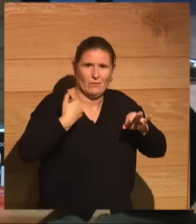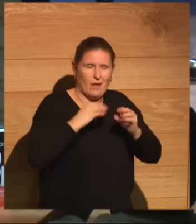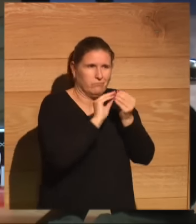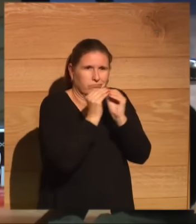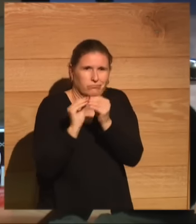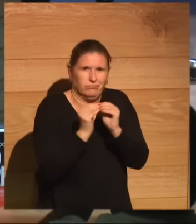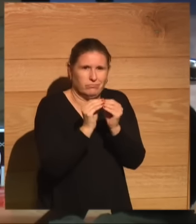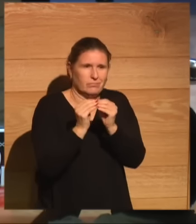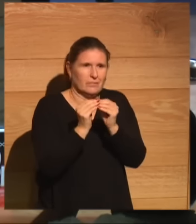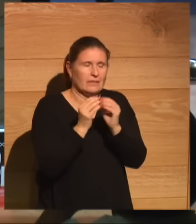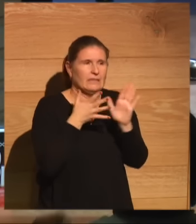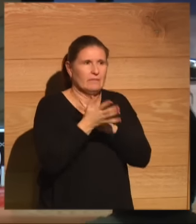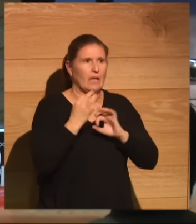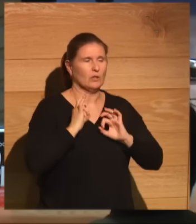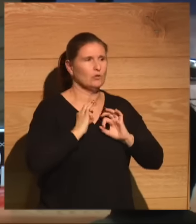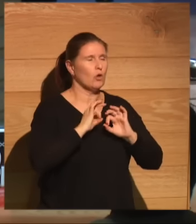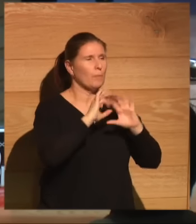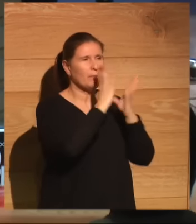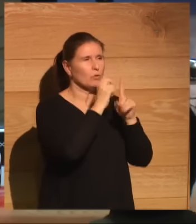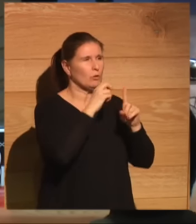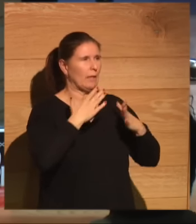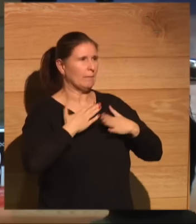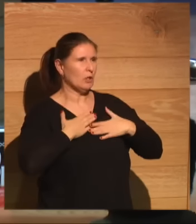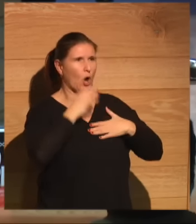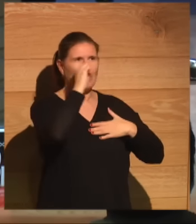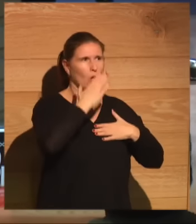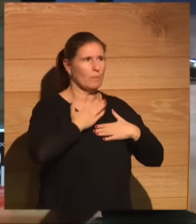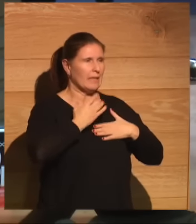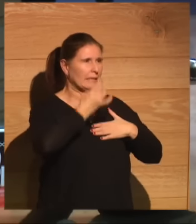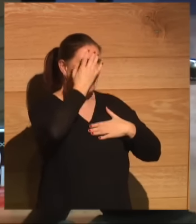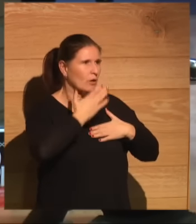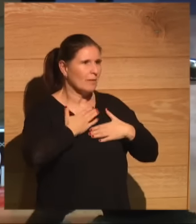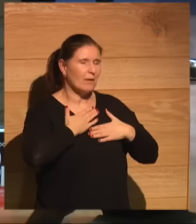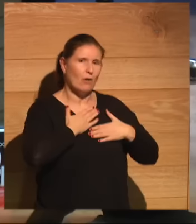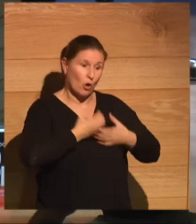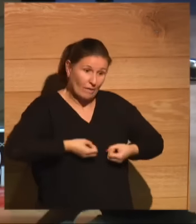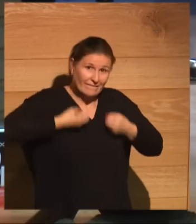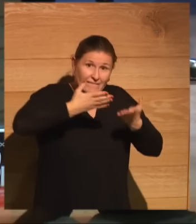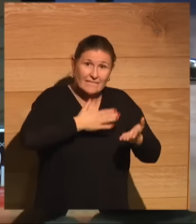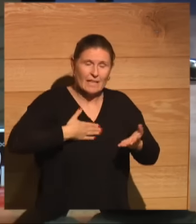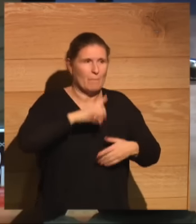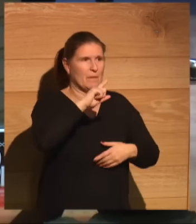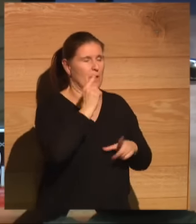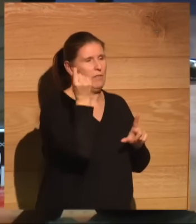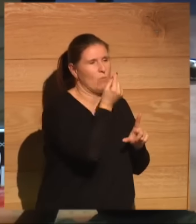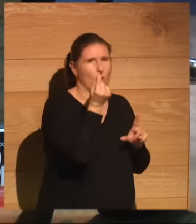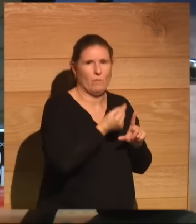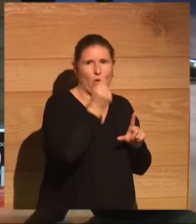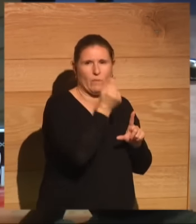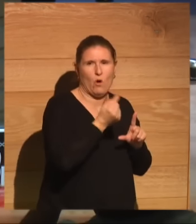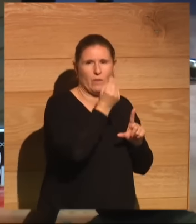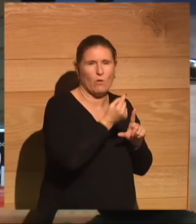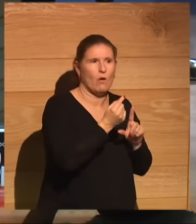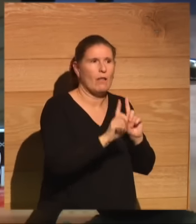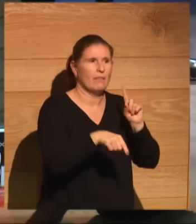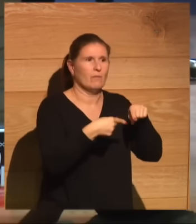Aparte de que tú tengas una percepción del mundo, claro, y aparte de que tú tienes ganas de transmitirlo en dibujos primero y luego el decir, no, me